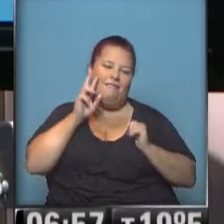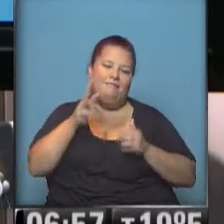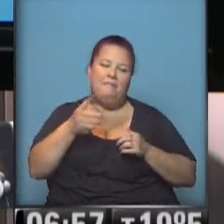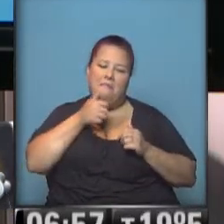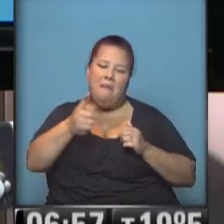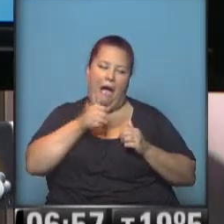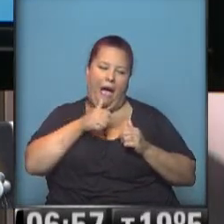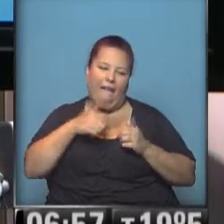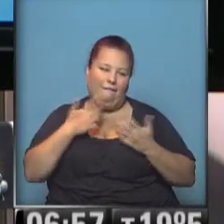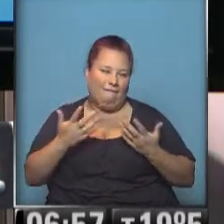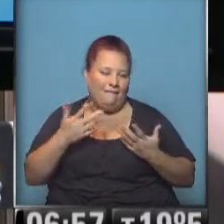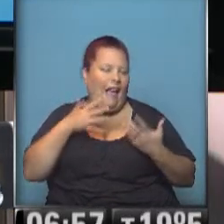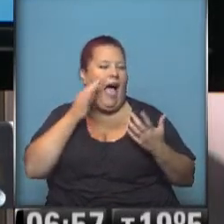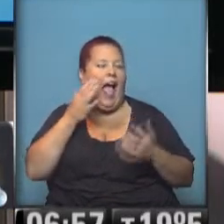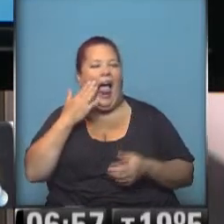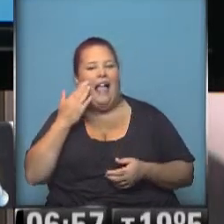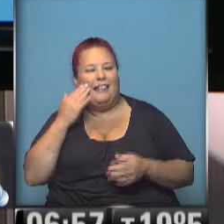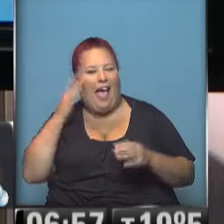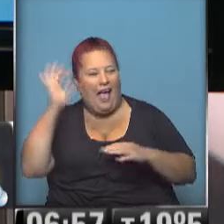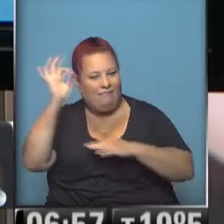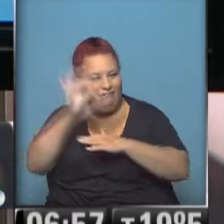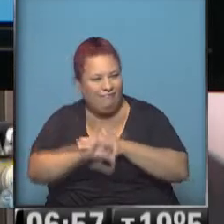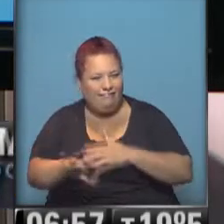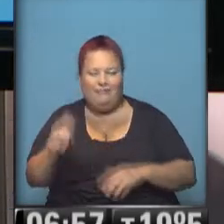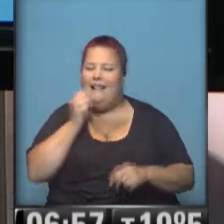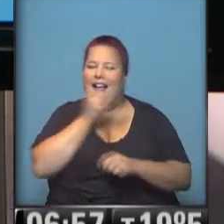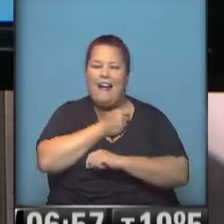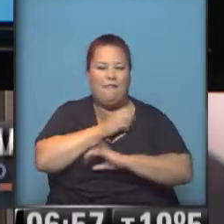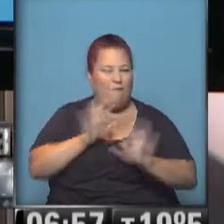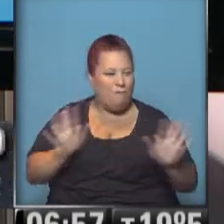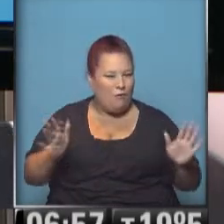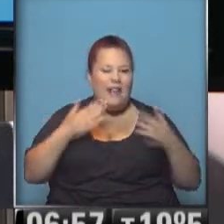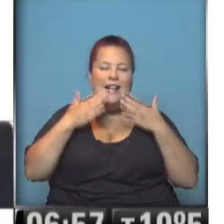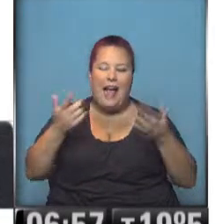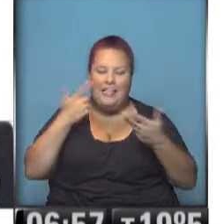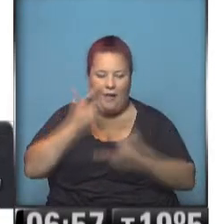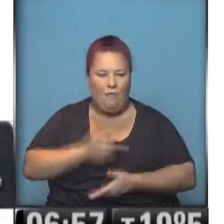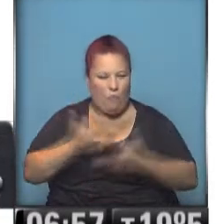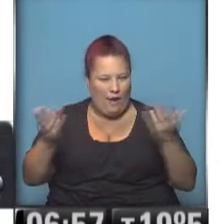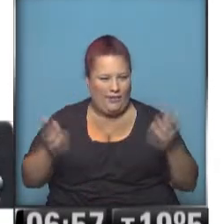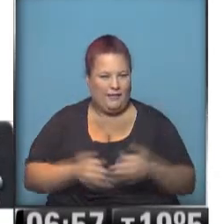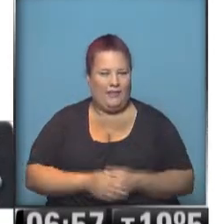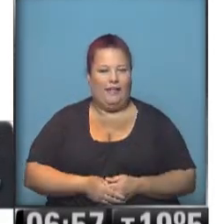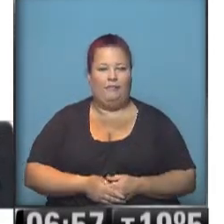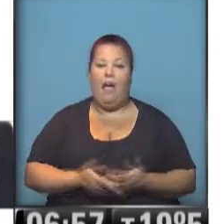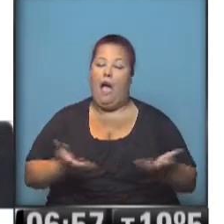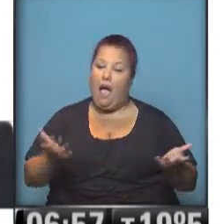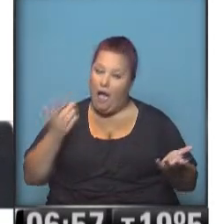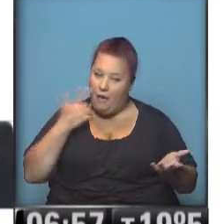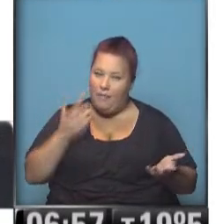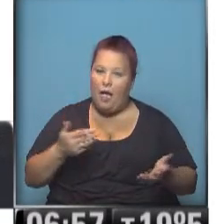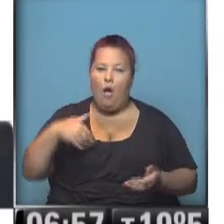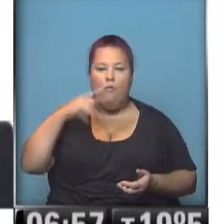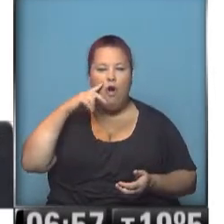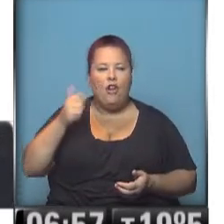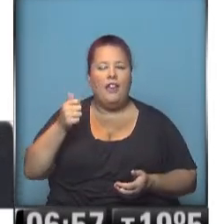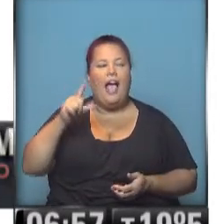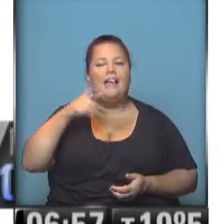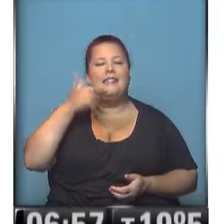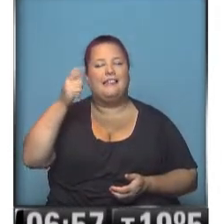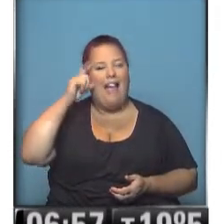unos matecitos, algo al atardecer. Belleza, gracias por compartirla, Gloria. Ah, mirá, Mónica